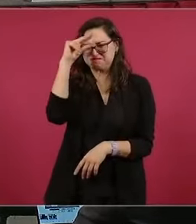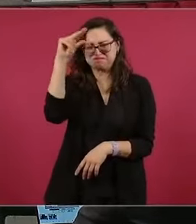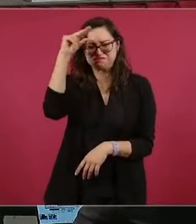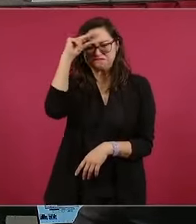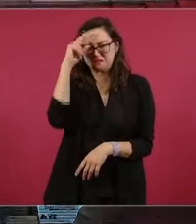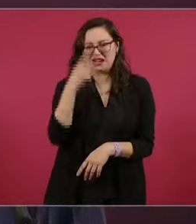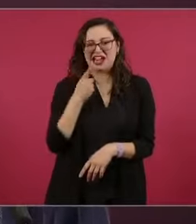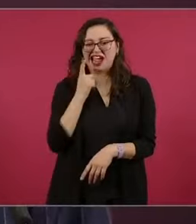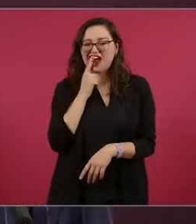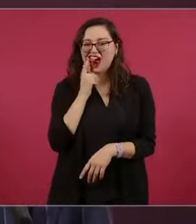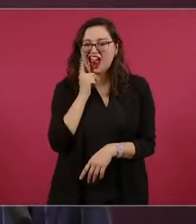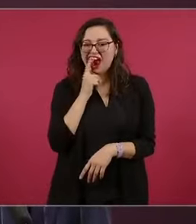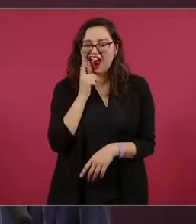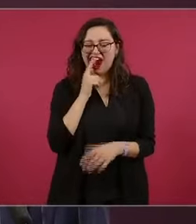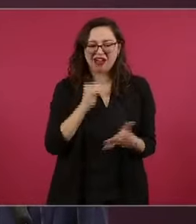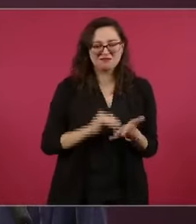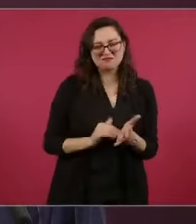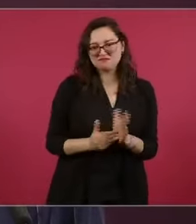leguleyo,